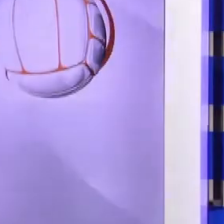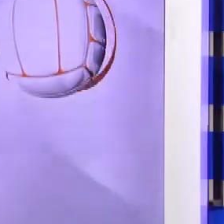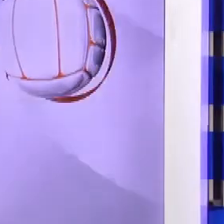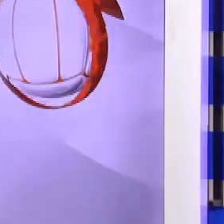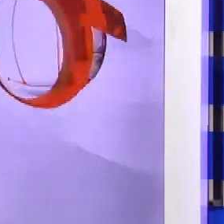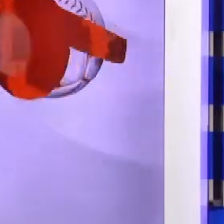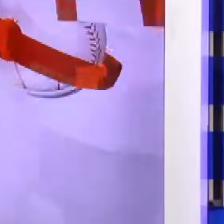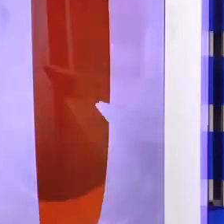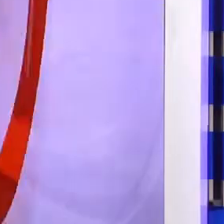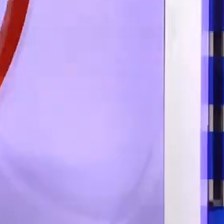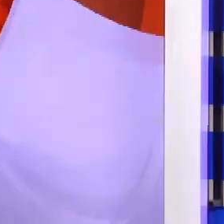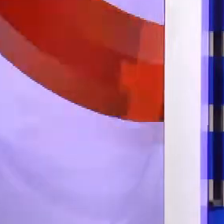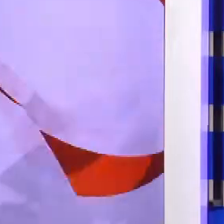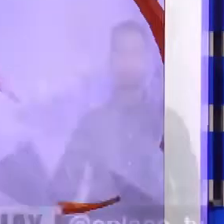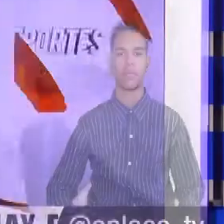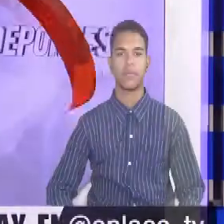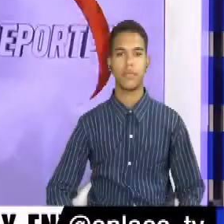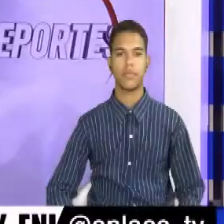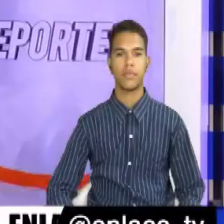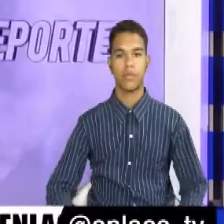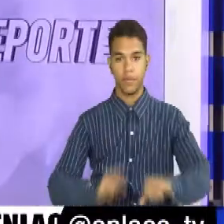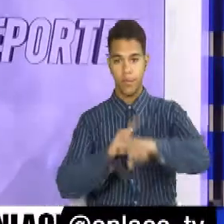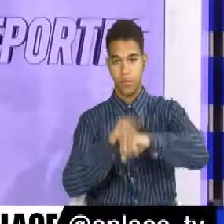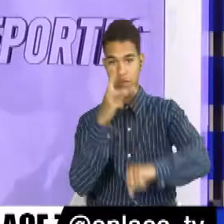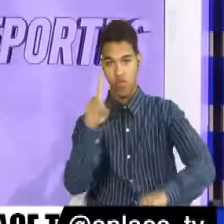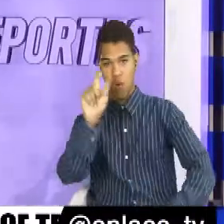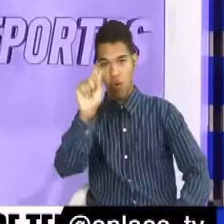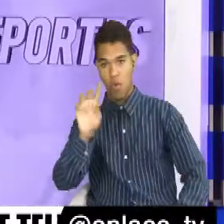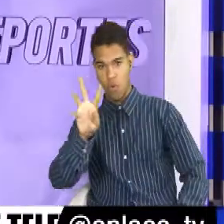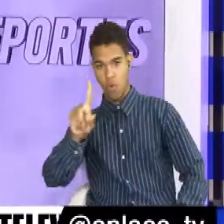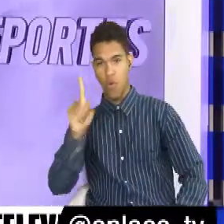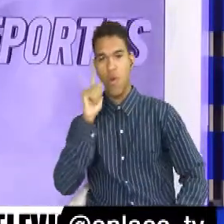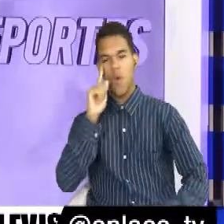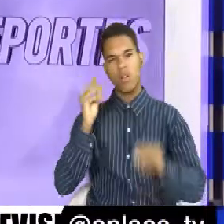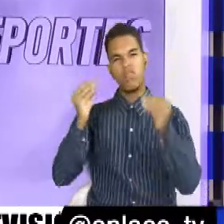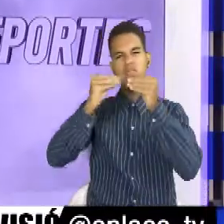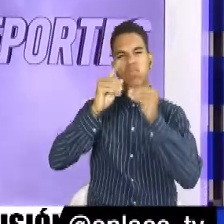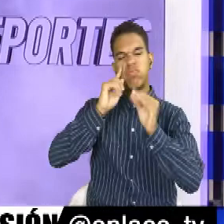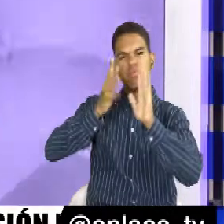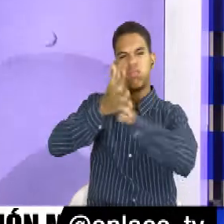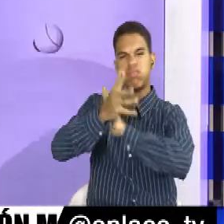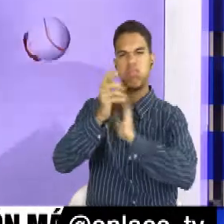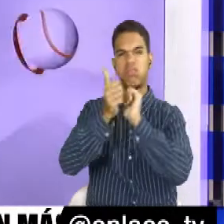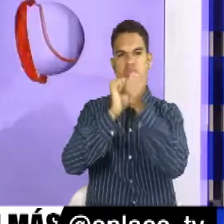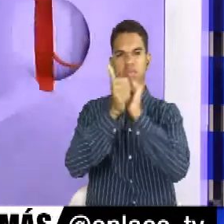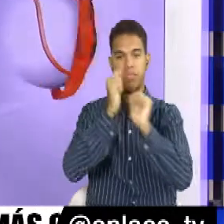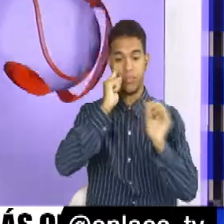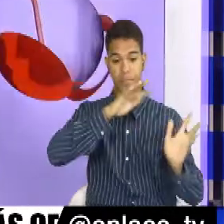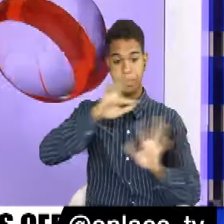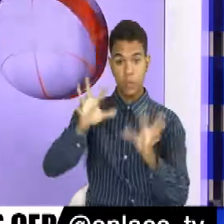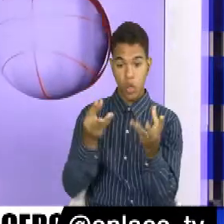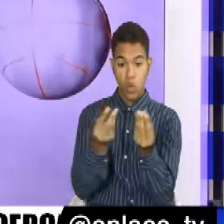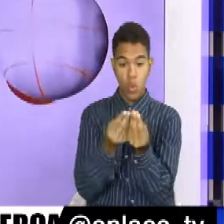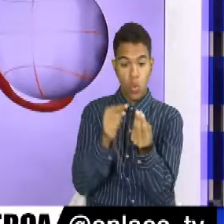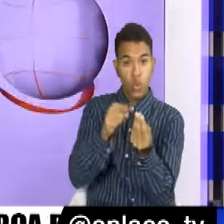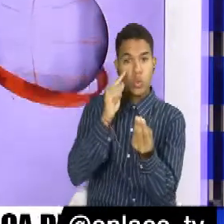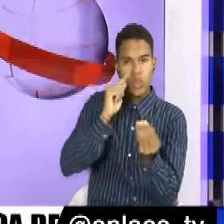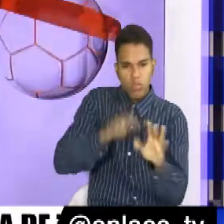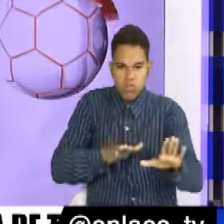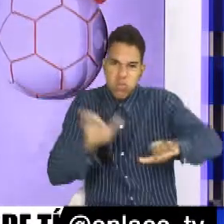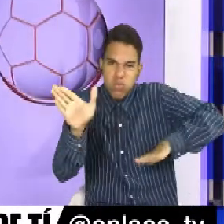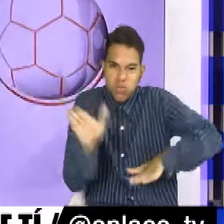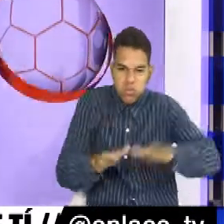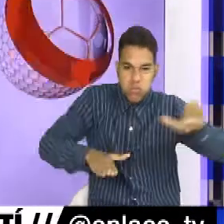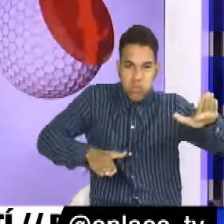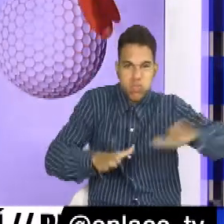Del mediodía, 41 minutos, y continuamos con información deportiva. La escuela de patinaje del Club Infanta se destacó en campeonato de